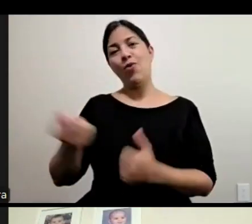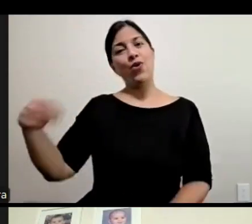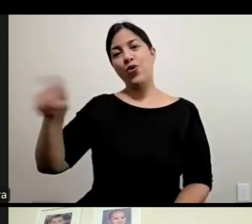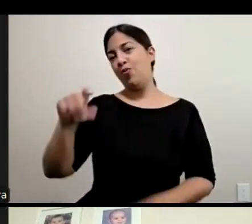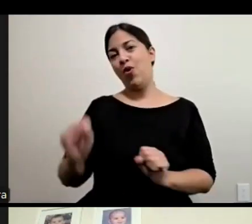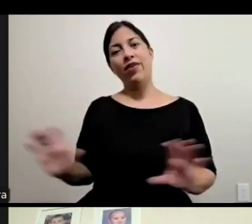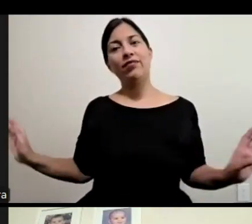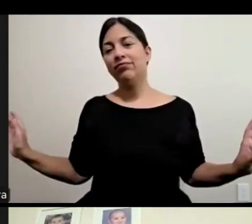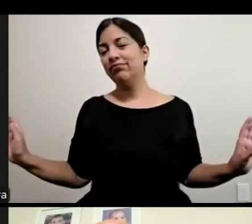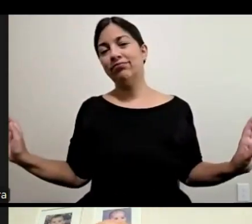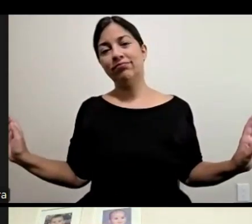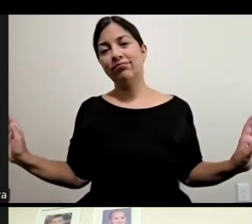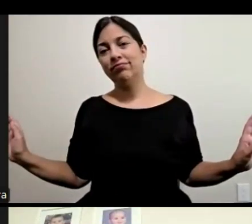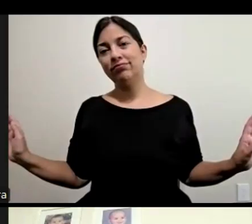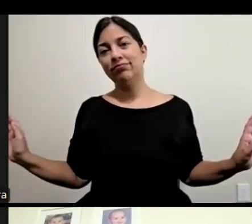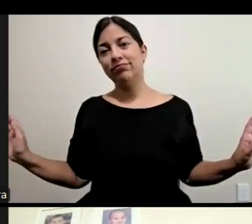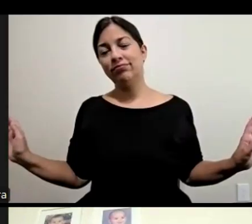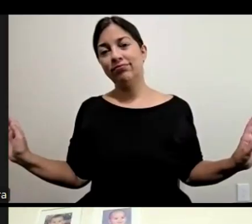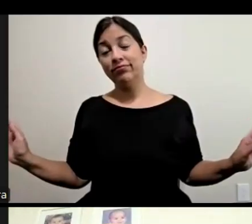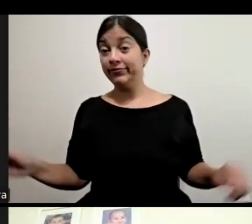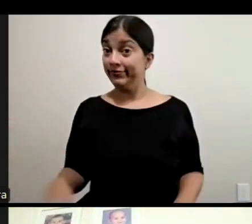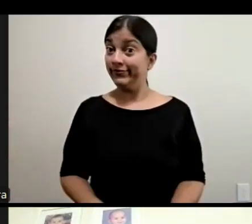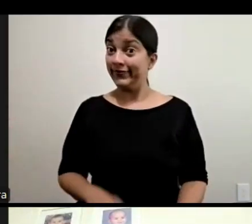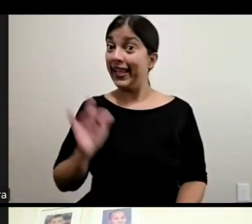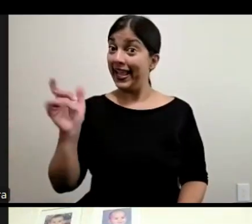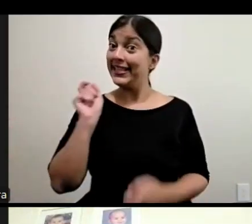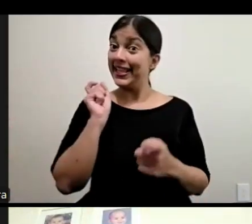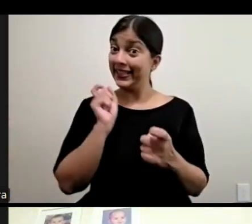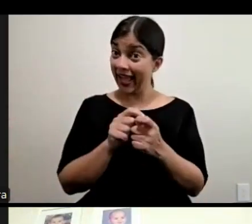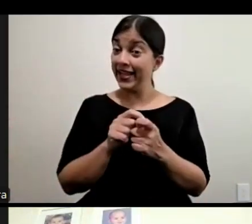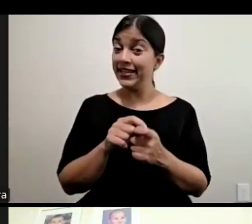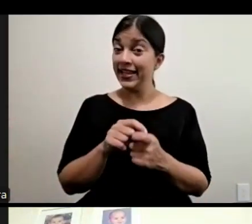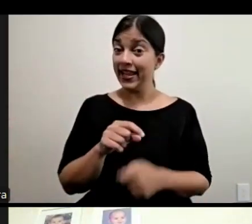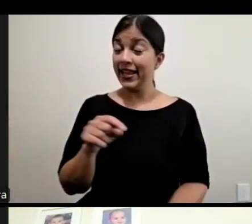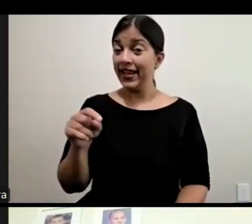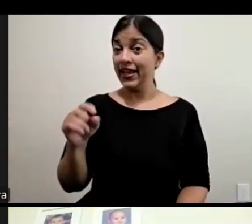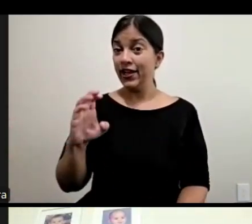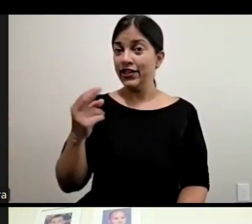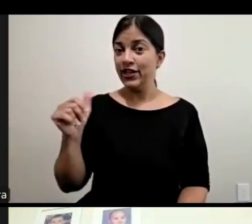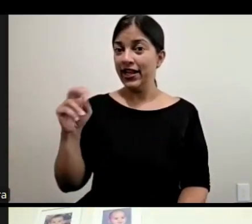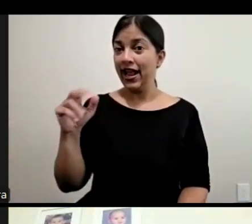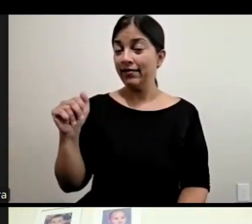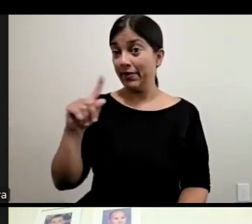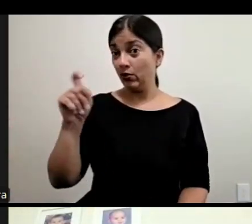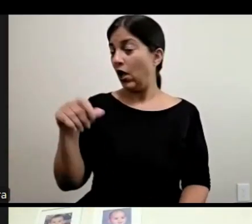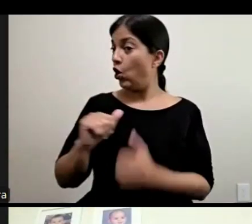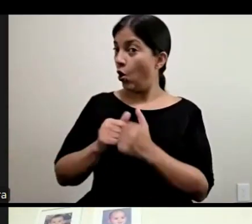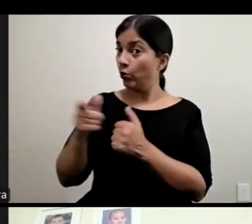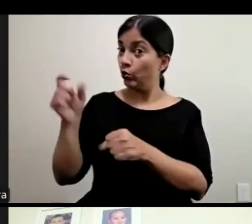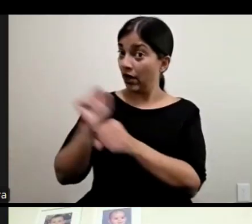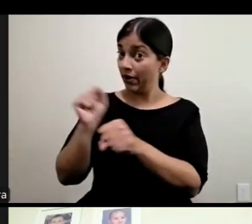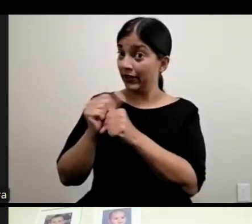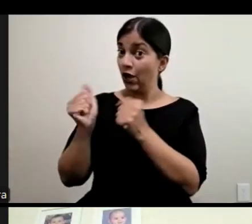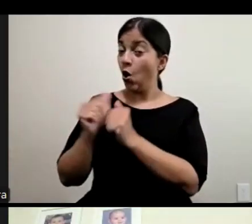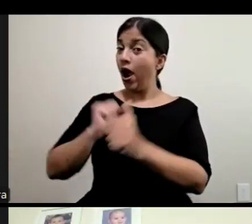te cuente. Bueno. No, pero, o sea, ese detalle que pregunta Chena es bueno. O sea, ¿cómo trabajaste con actores que no